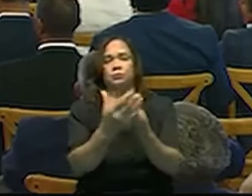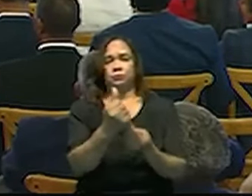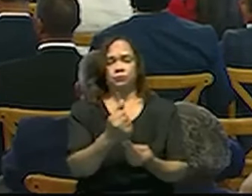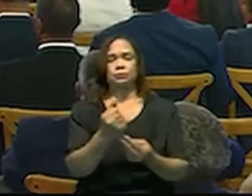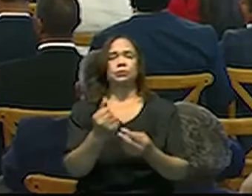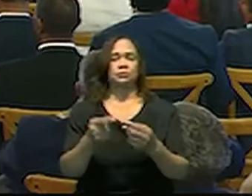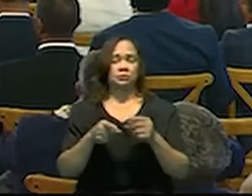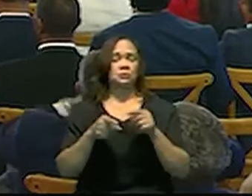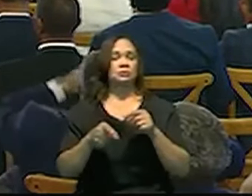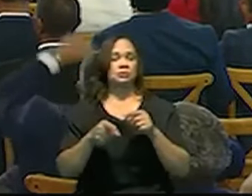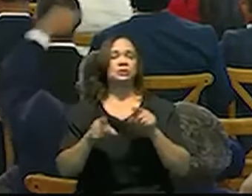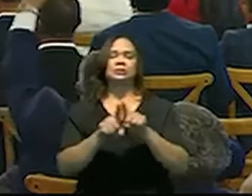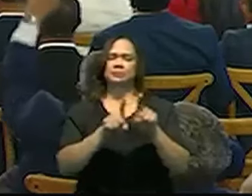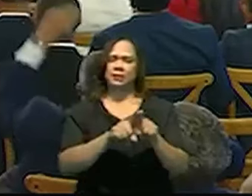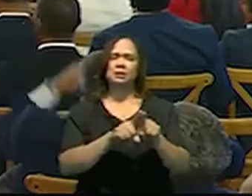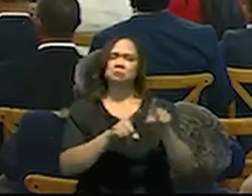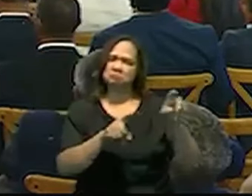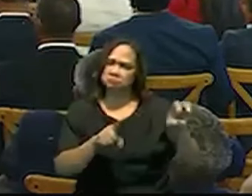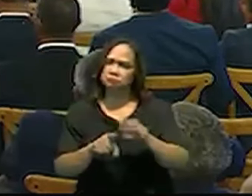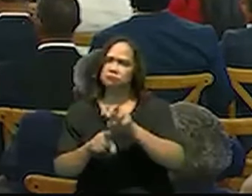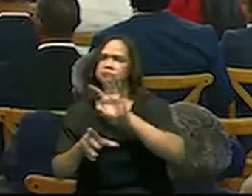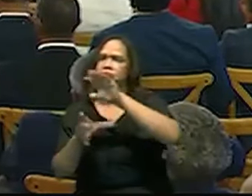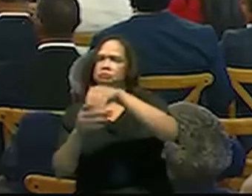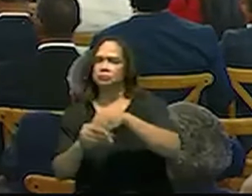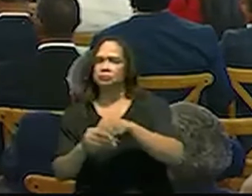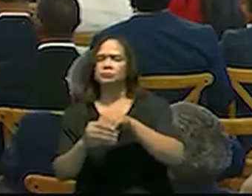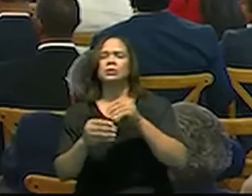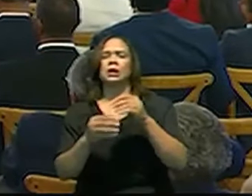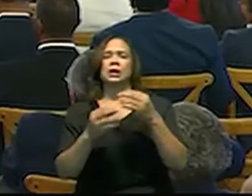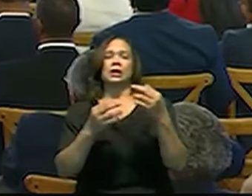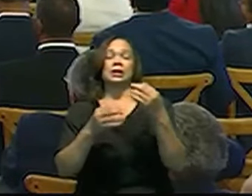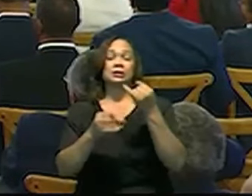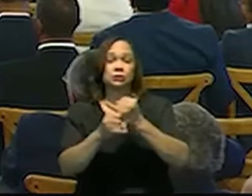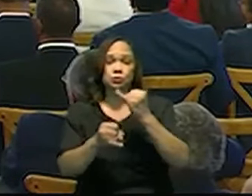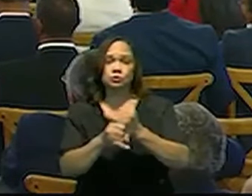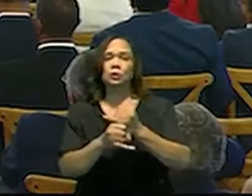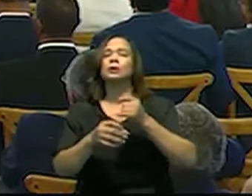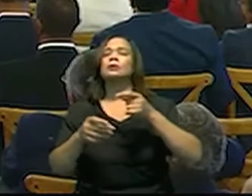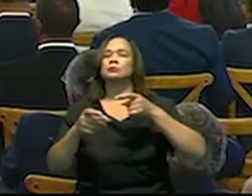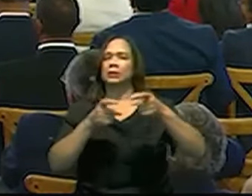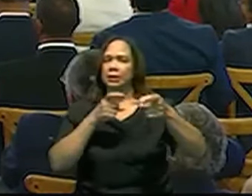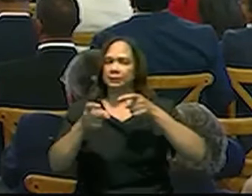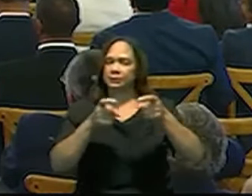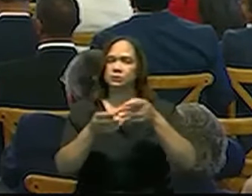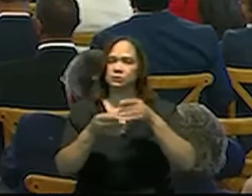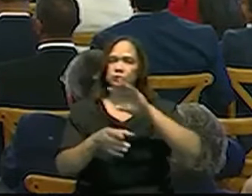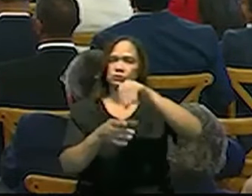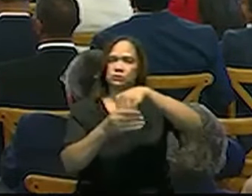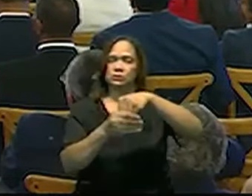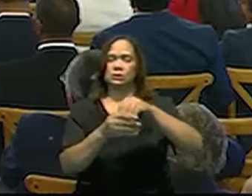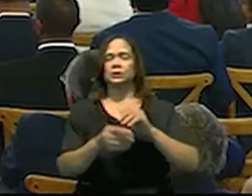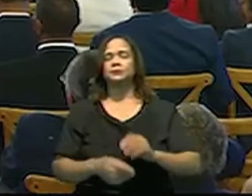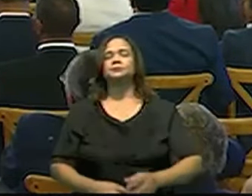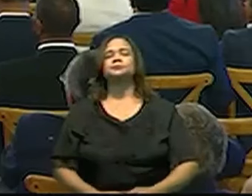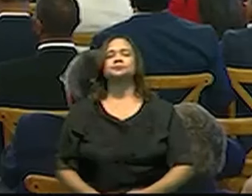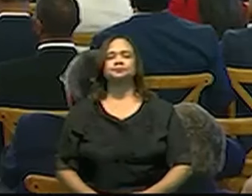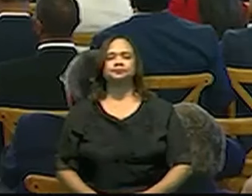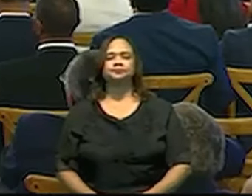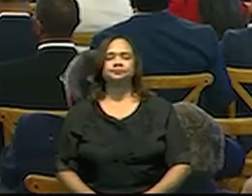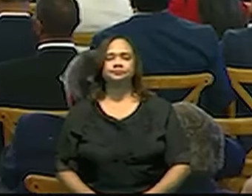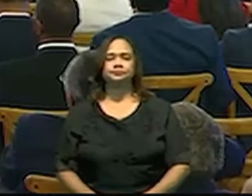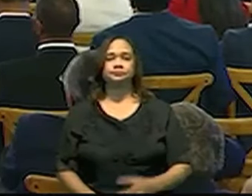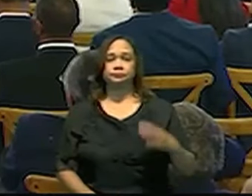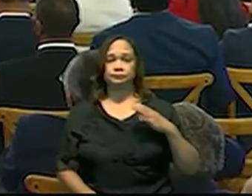se produzcan de estas serán también traspasadas a los entes competentes de la Administración Central. Continuamos.